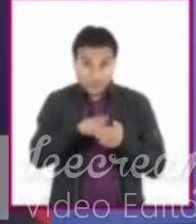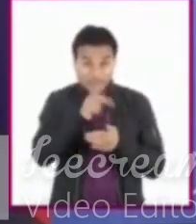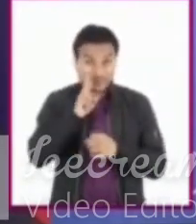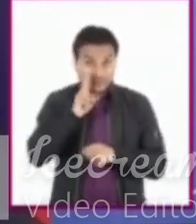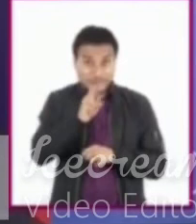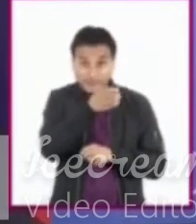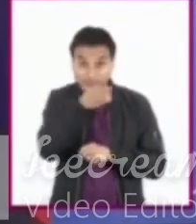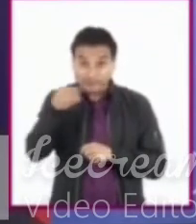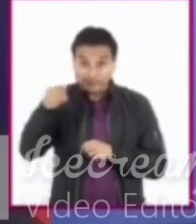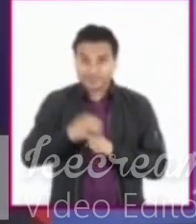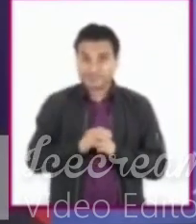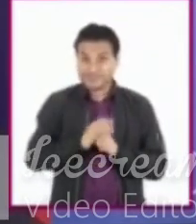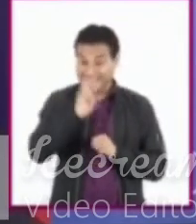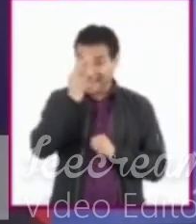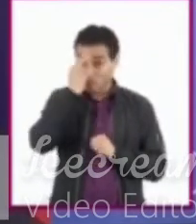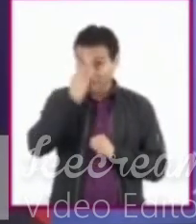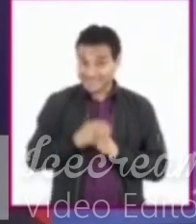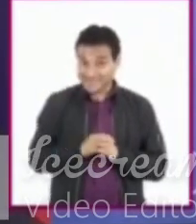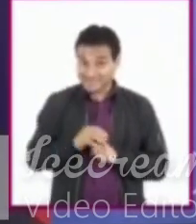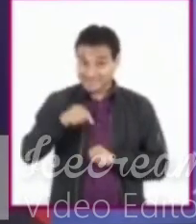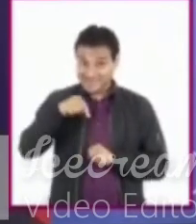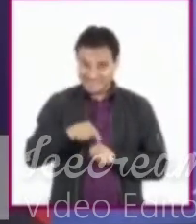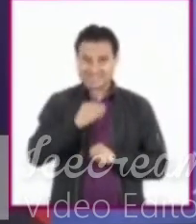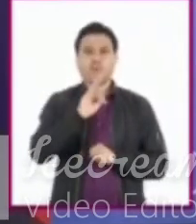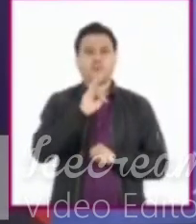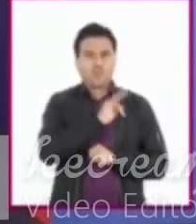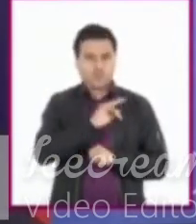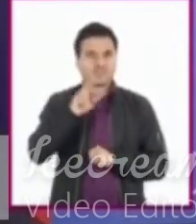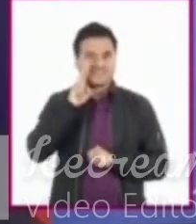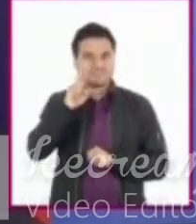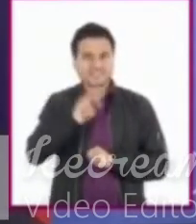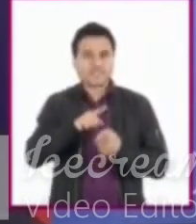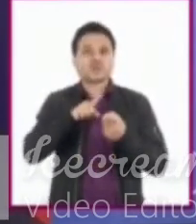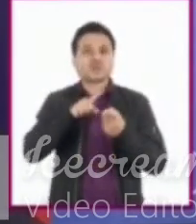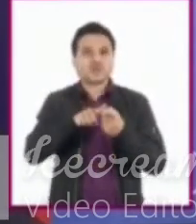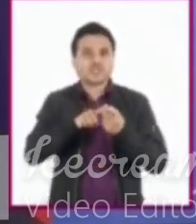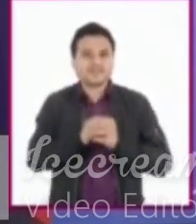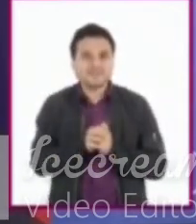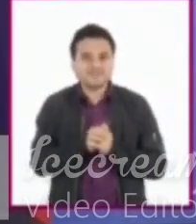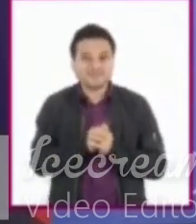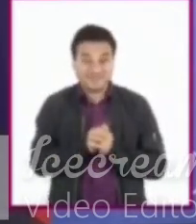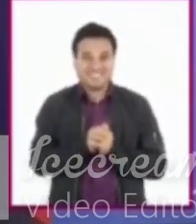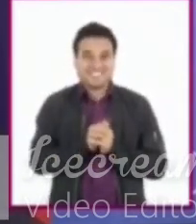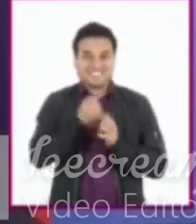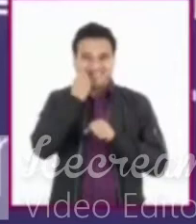te recuerdo que este se repite por la señal de la Secretaría de Educación Pública.